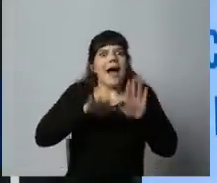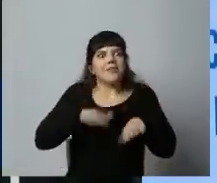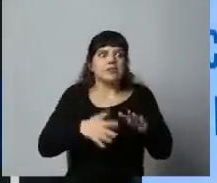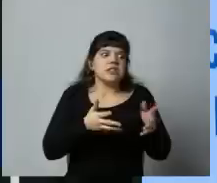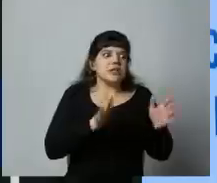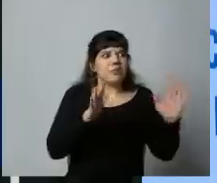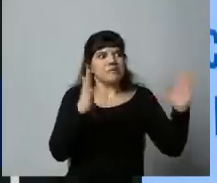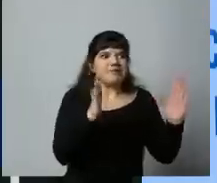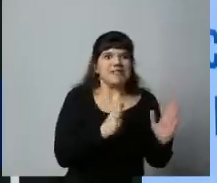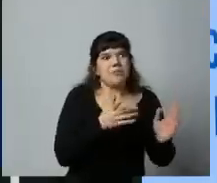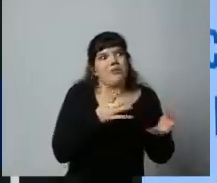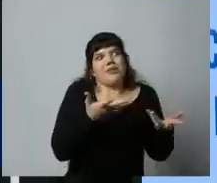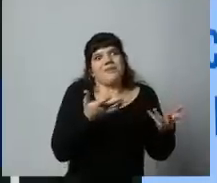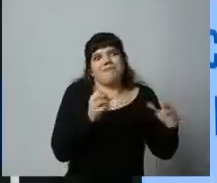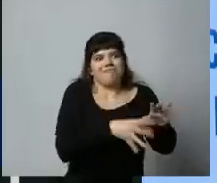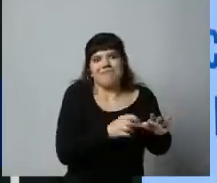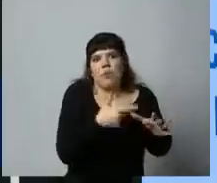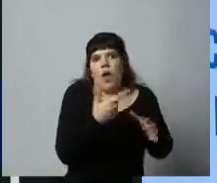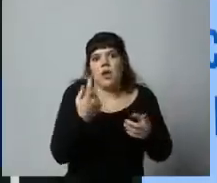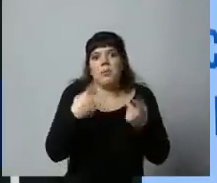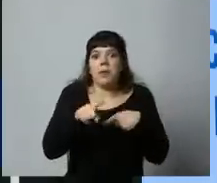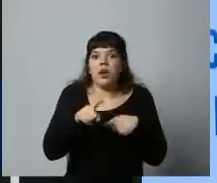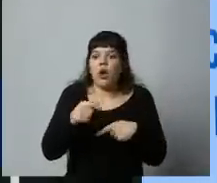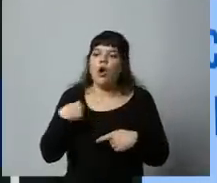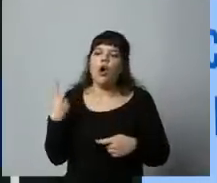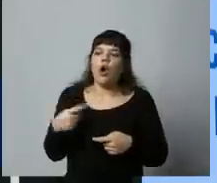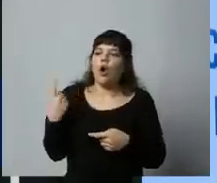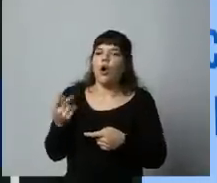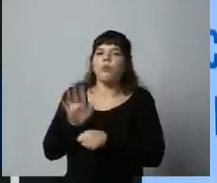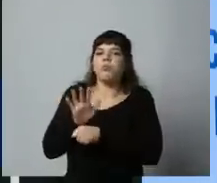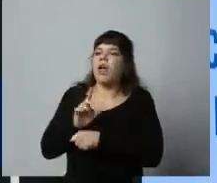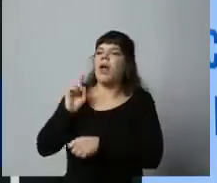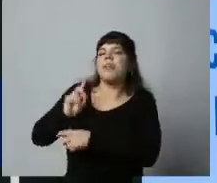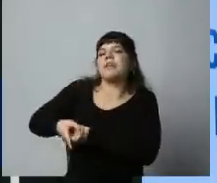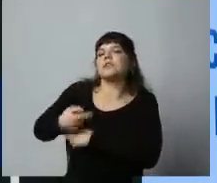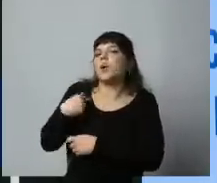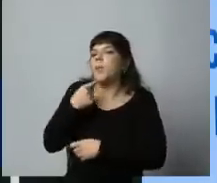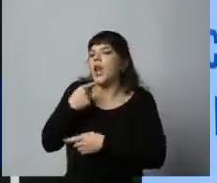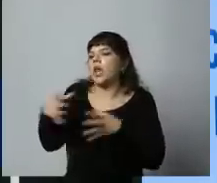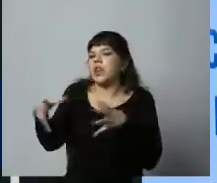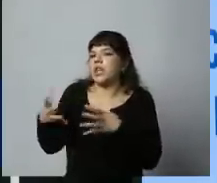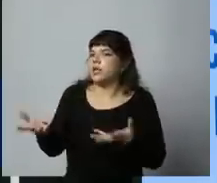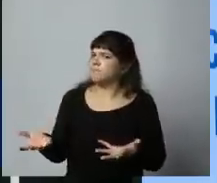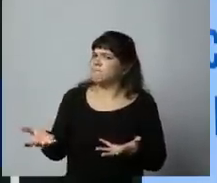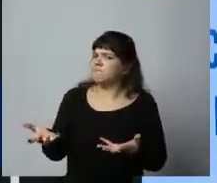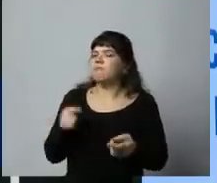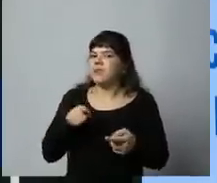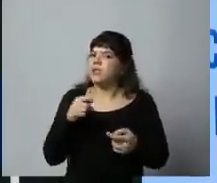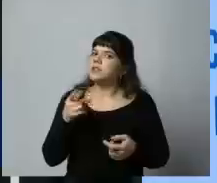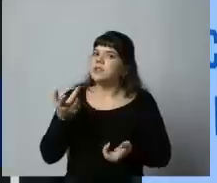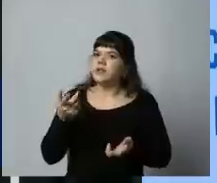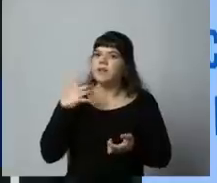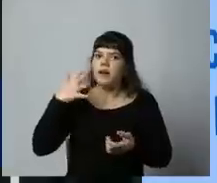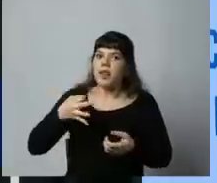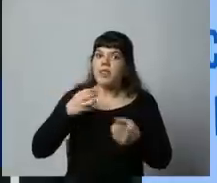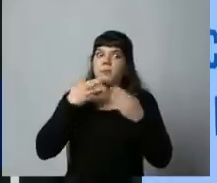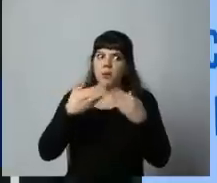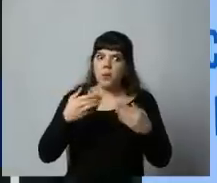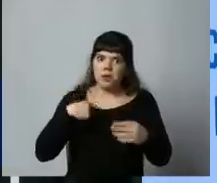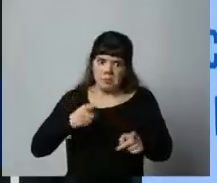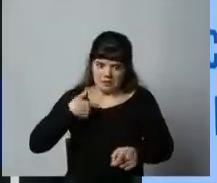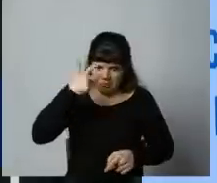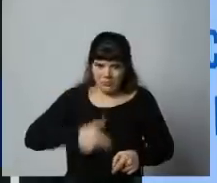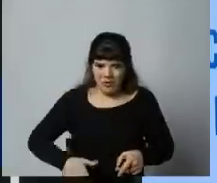que ajustar por una decisión política pese a la situación de emergencia que se había presentado en la sociedad es una pregunta que incluso te podes hacer en tu